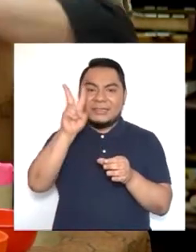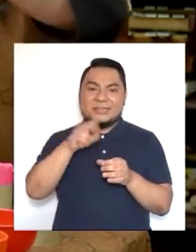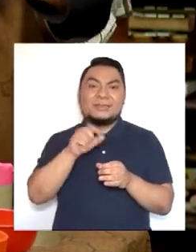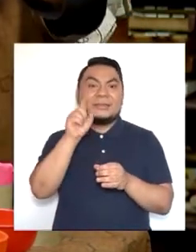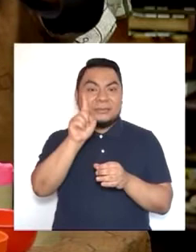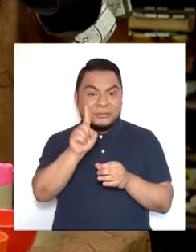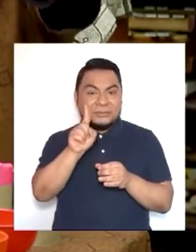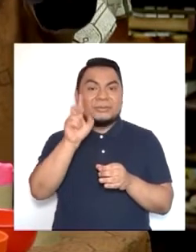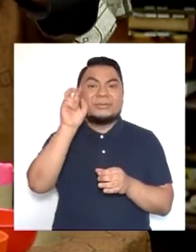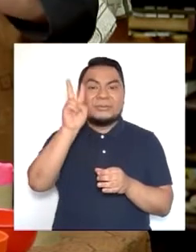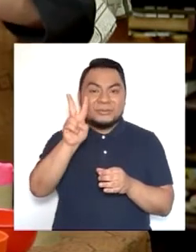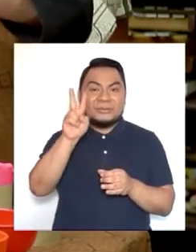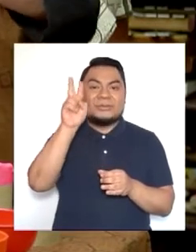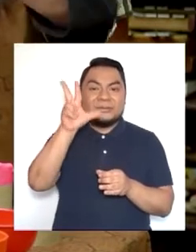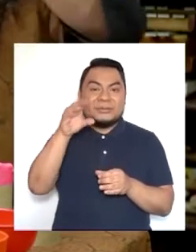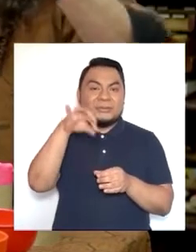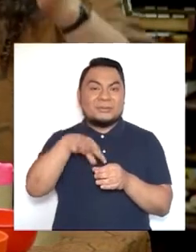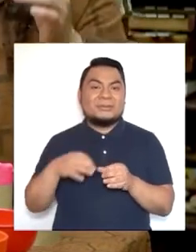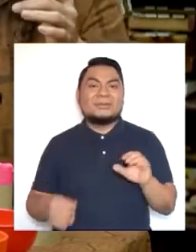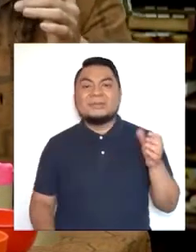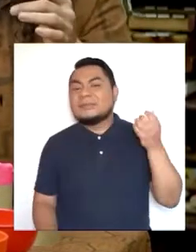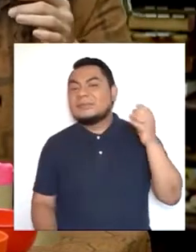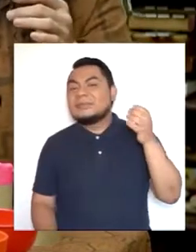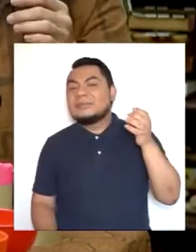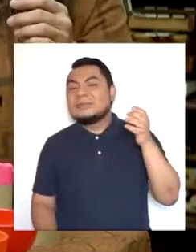tengo uno, dos, tres.